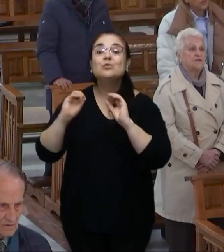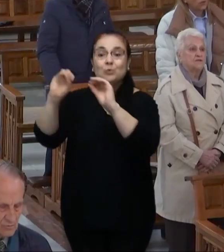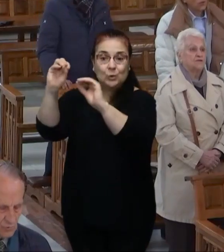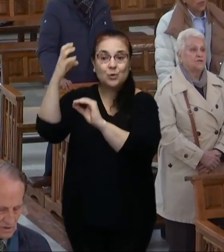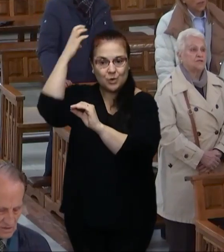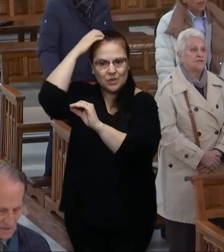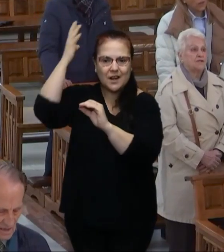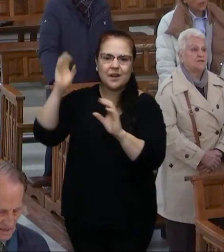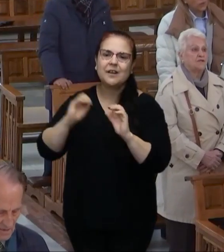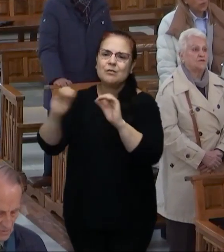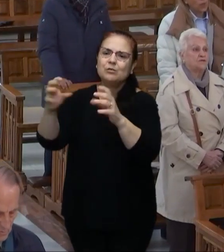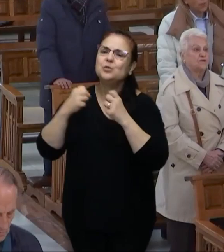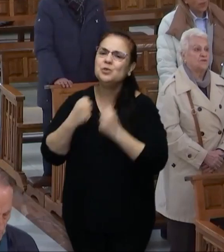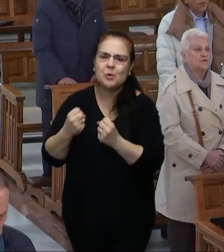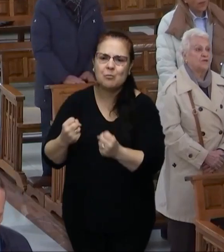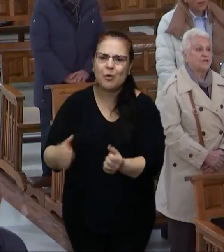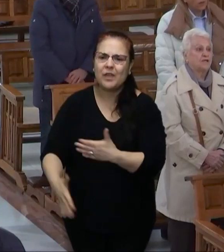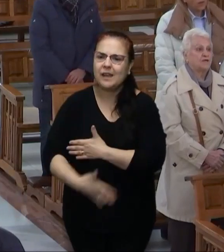Jesucristo.